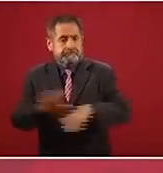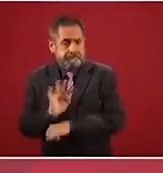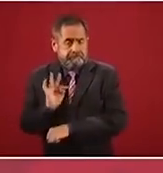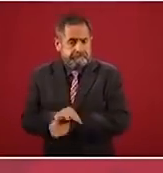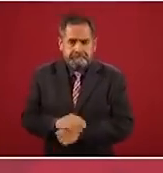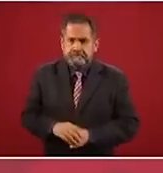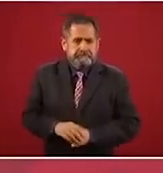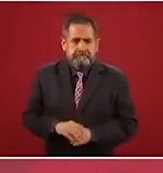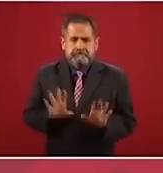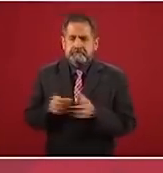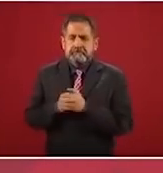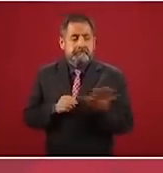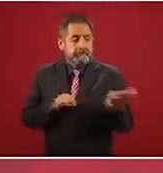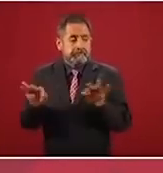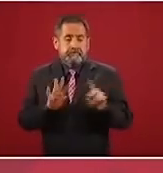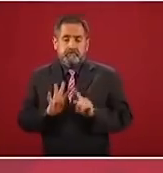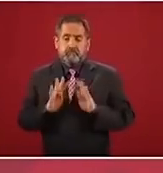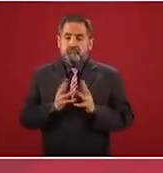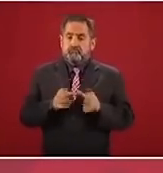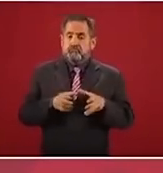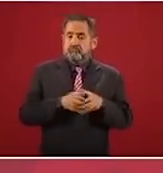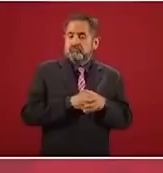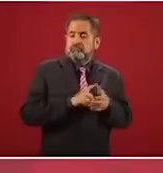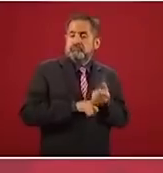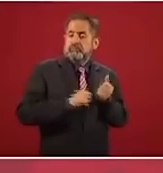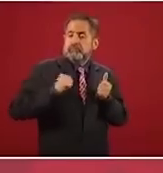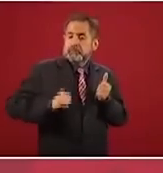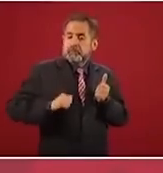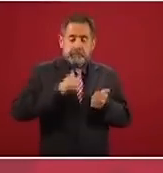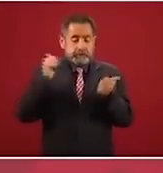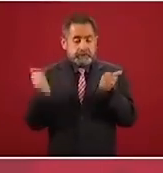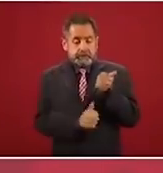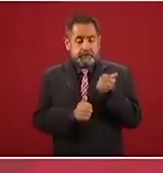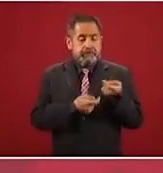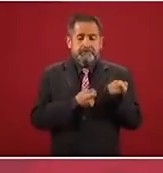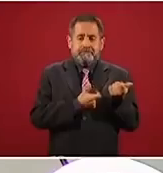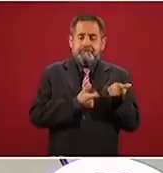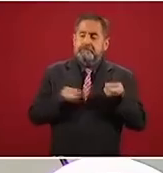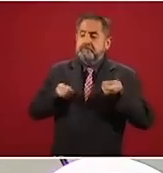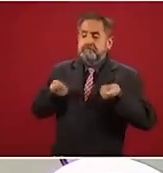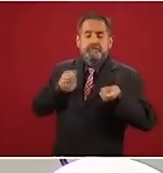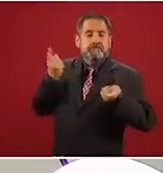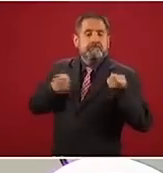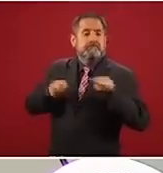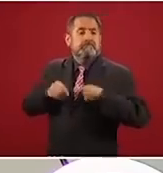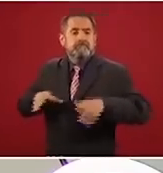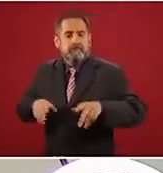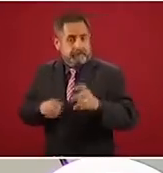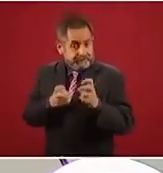representaba a un grupo, era un comité al servicio de una minoría. Eso se